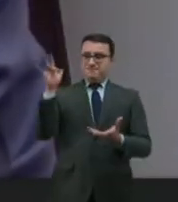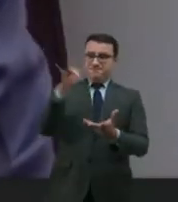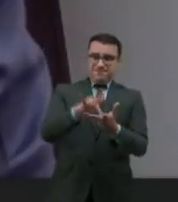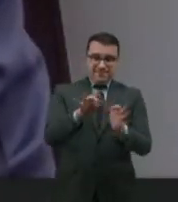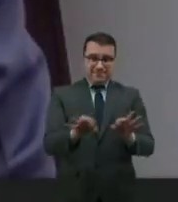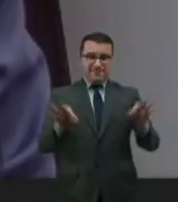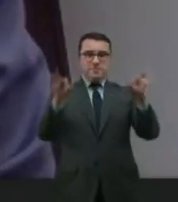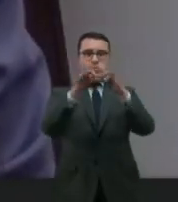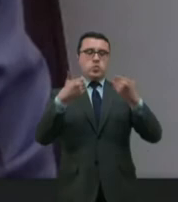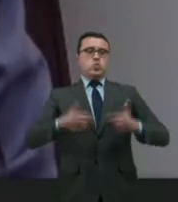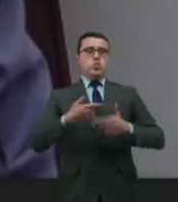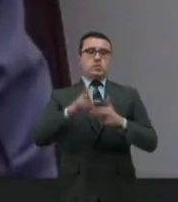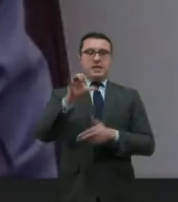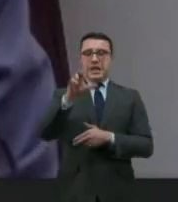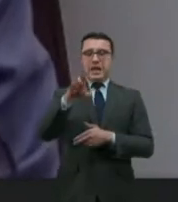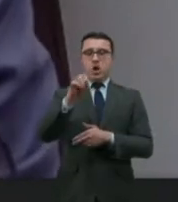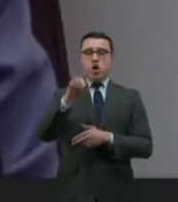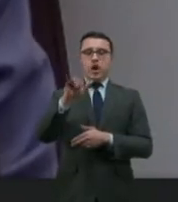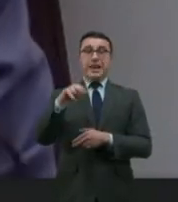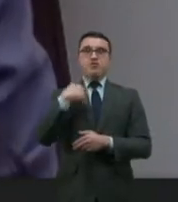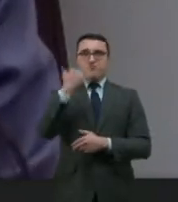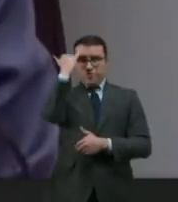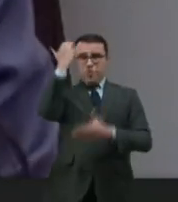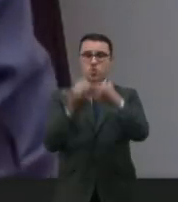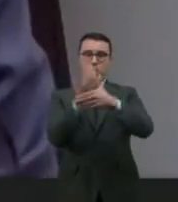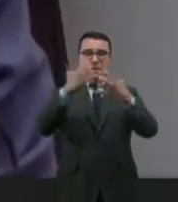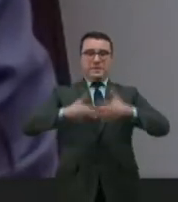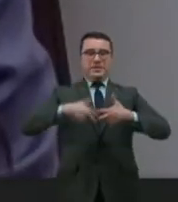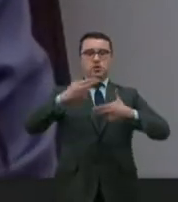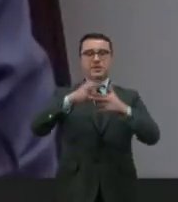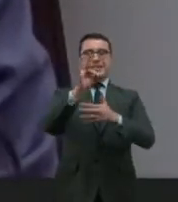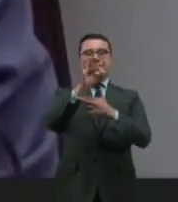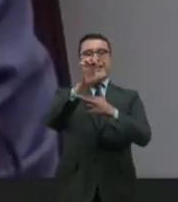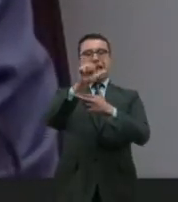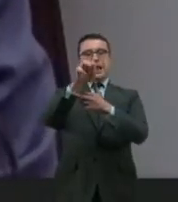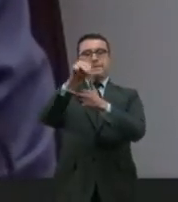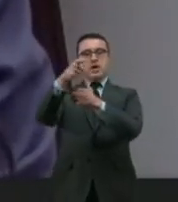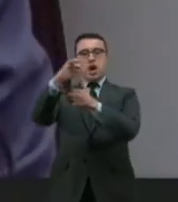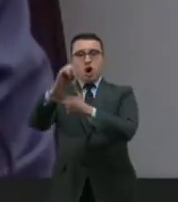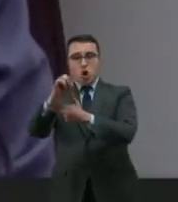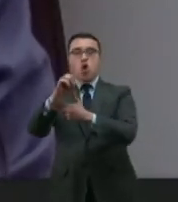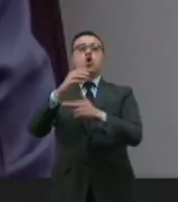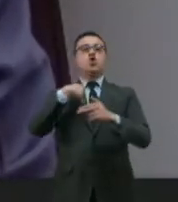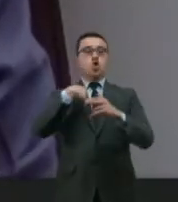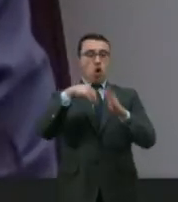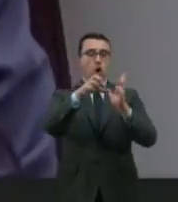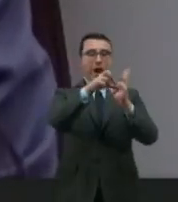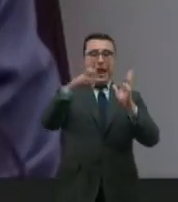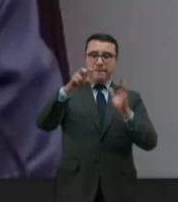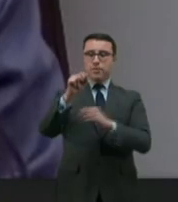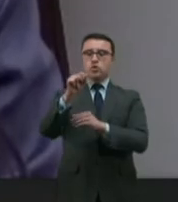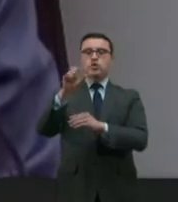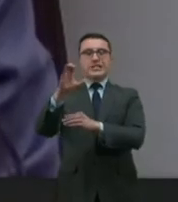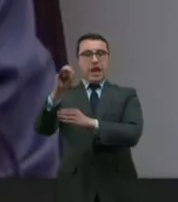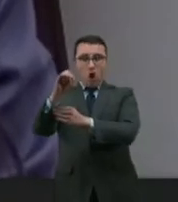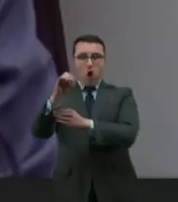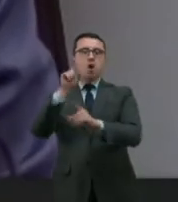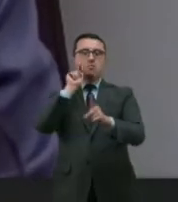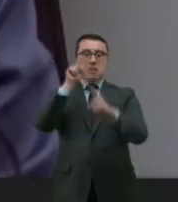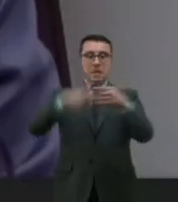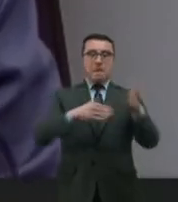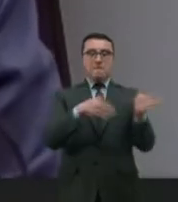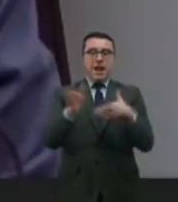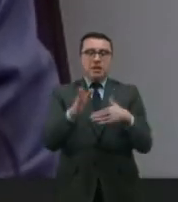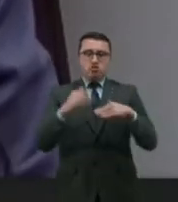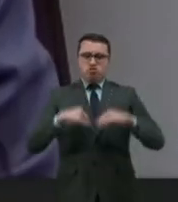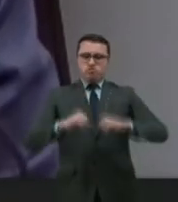nombre es Carolina Velázquez y soy la fundadora de Tingo. En este momento me encuentro precisamente en apps.co en el programa de crecimiento y consolidación. Hablando